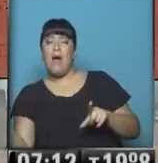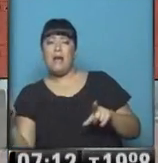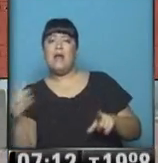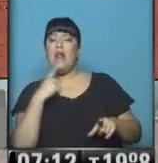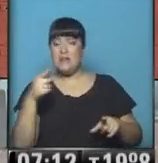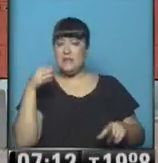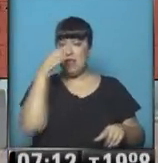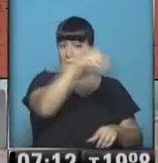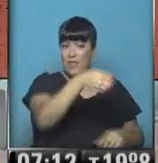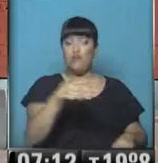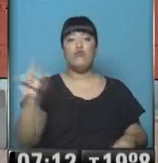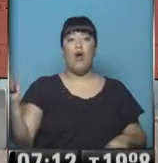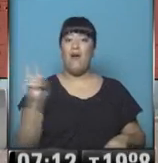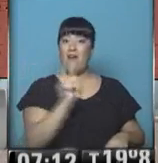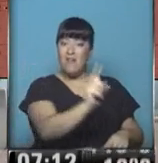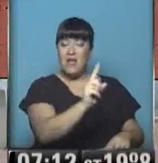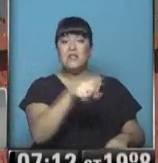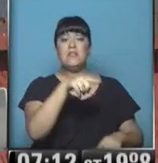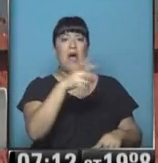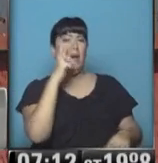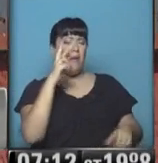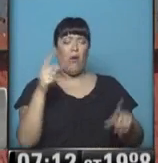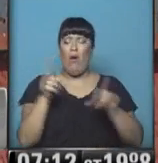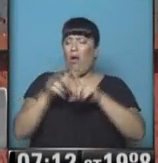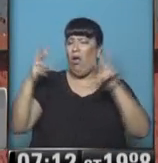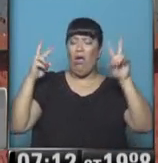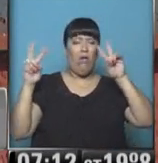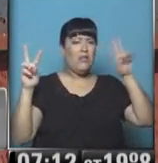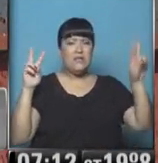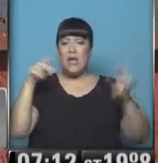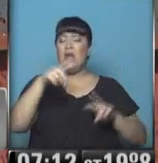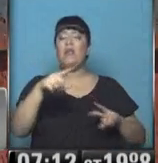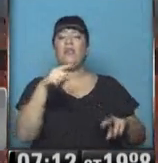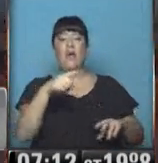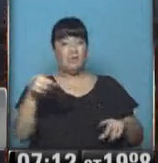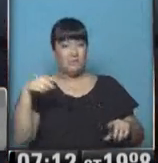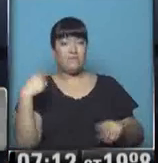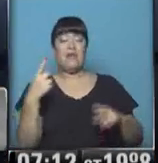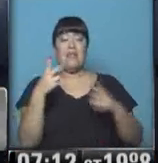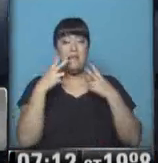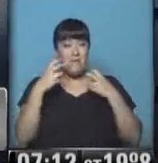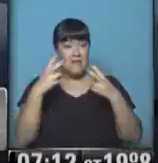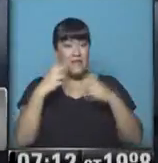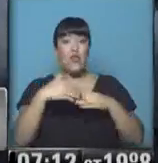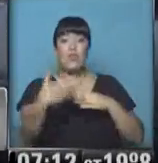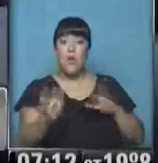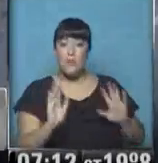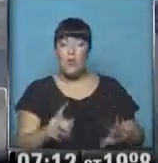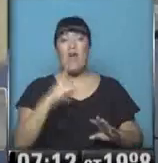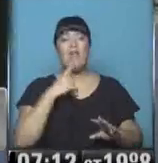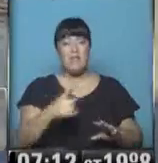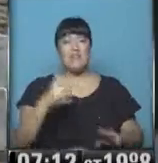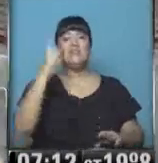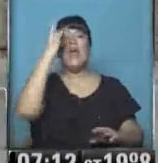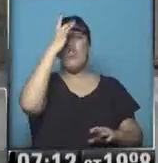ahí adentro, ingresa y la encuentra absolutamente ida. Para que usted tenga una idea, los peritajes posteriores indicaron que tenía 12